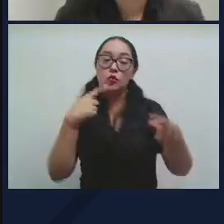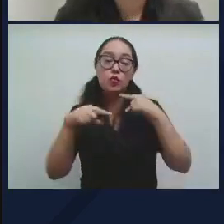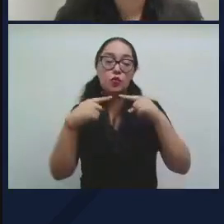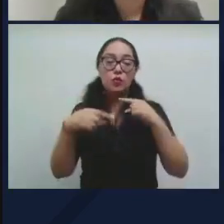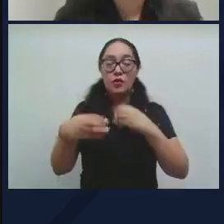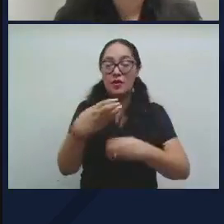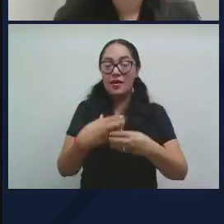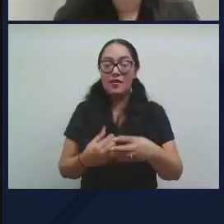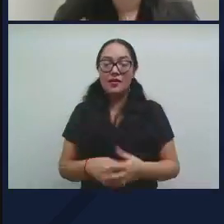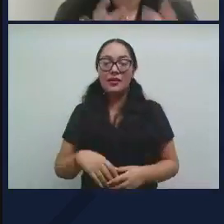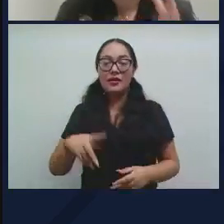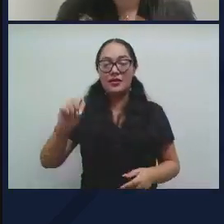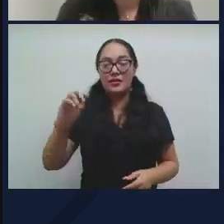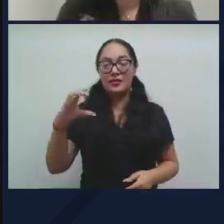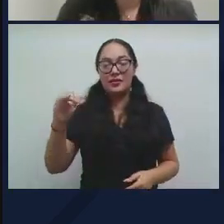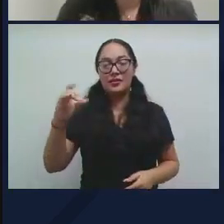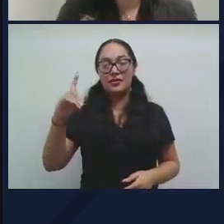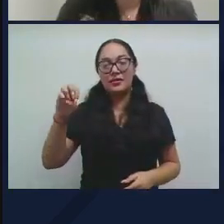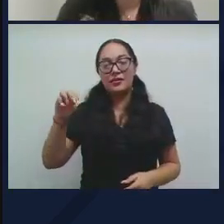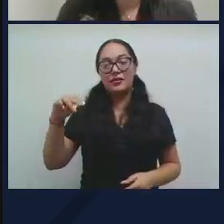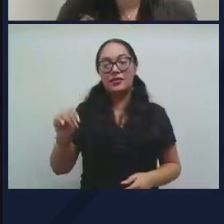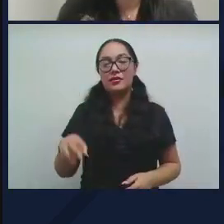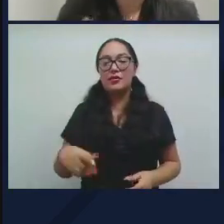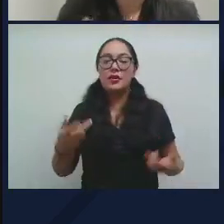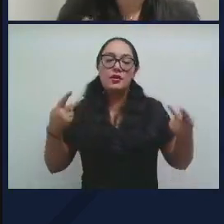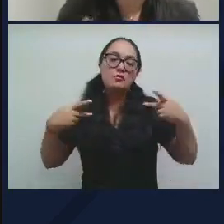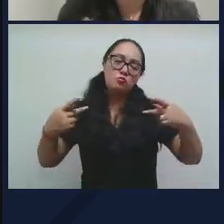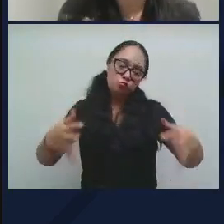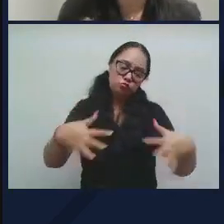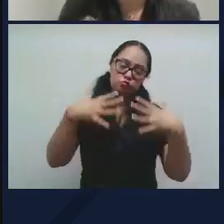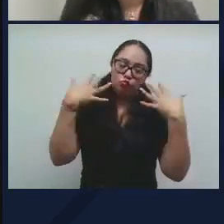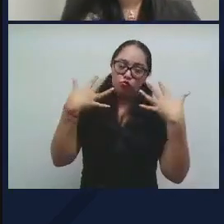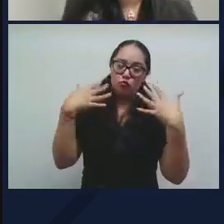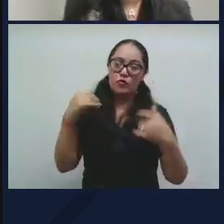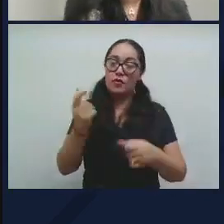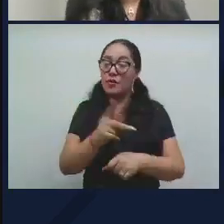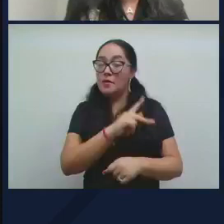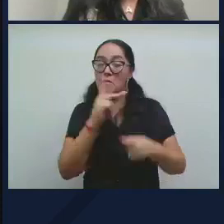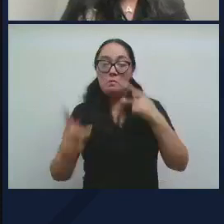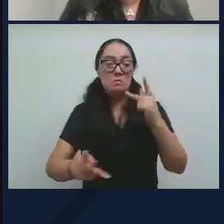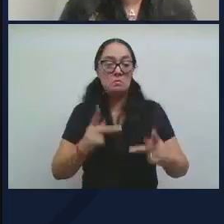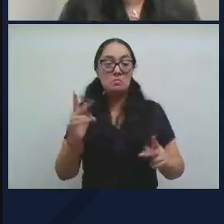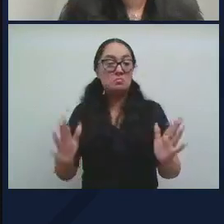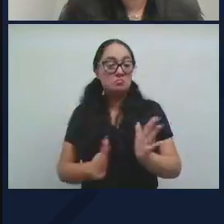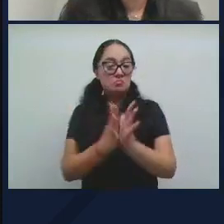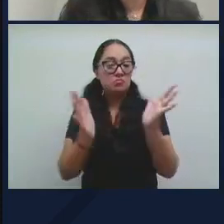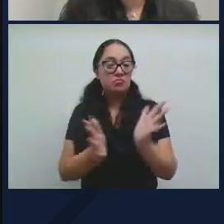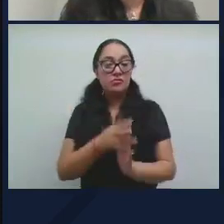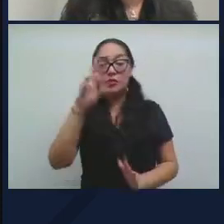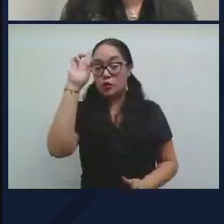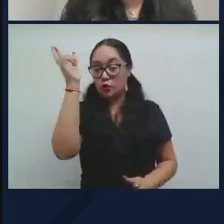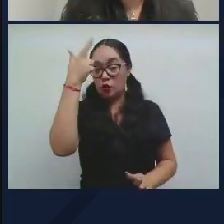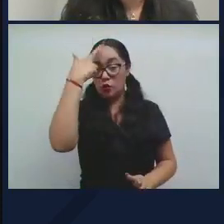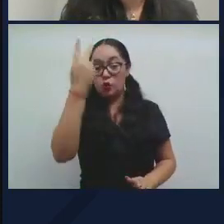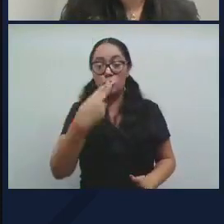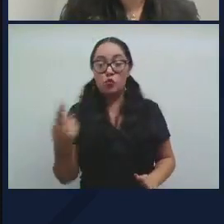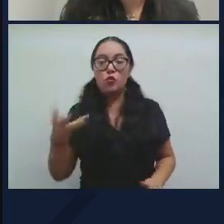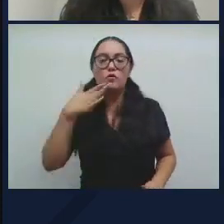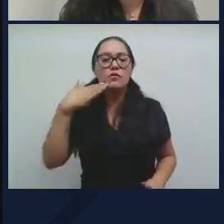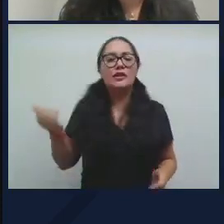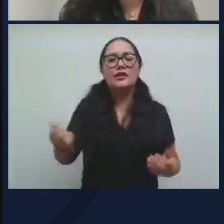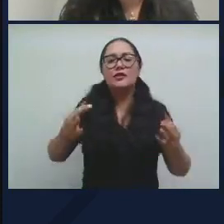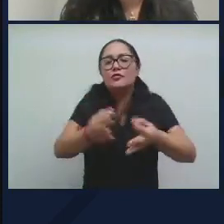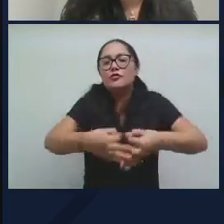Gracias a la audiencia que se sintonizó. Gracias por sus preguntas y participación. Recuerden que ustedes son la razón y parte esencial de cada programa. Así que,